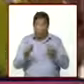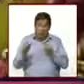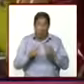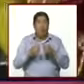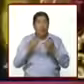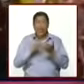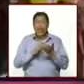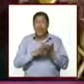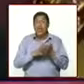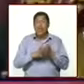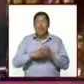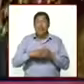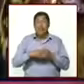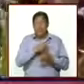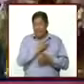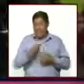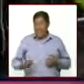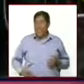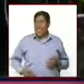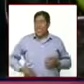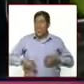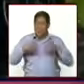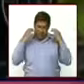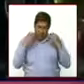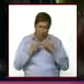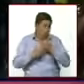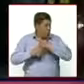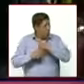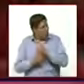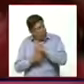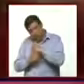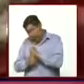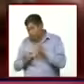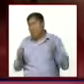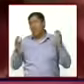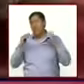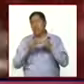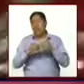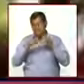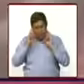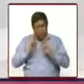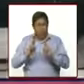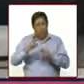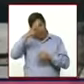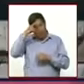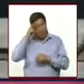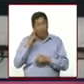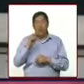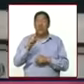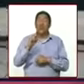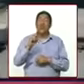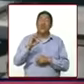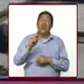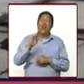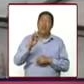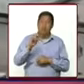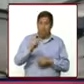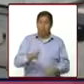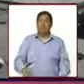la fraternidad Reyes Morenos Fezariguesi, el bloque La Paz, mostrando su devoción a la Virgen del Socavón.